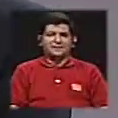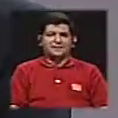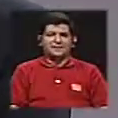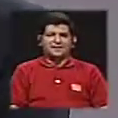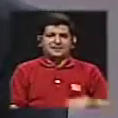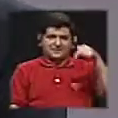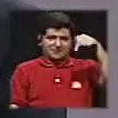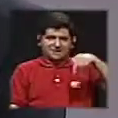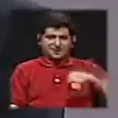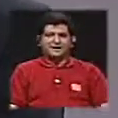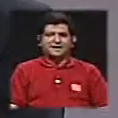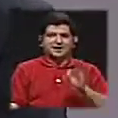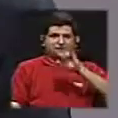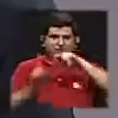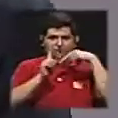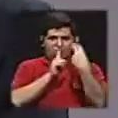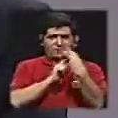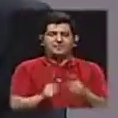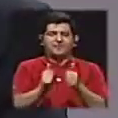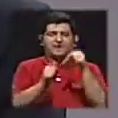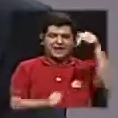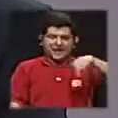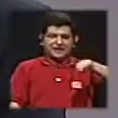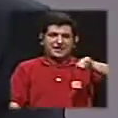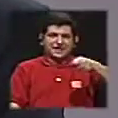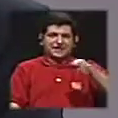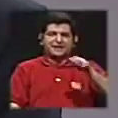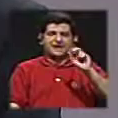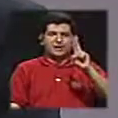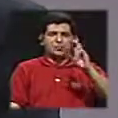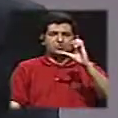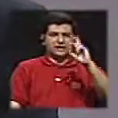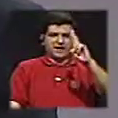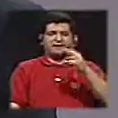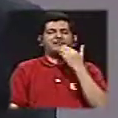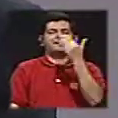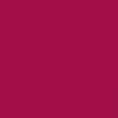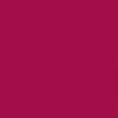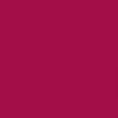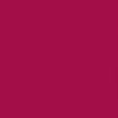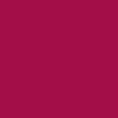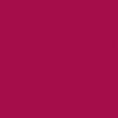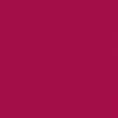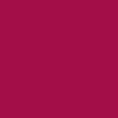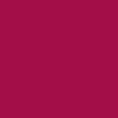de Puntos de Vista. Aquí en Canal UCR. Gracias.